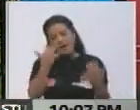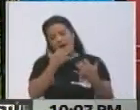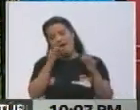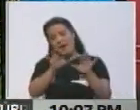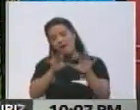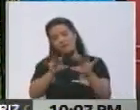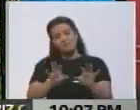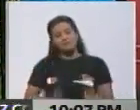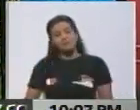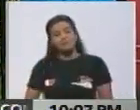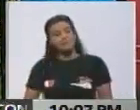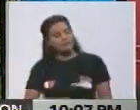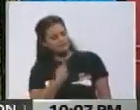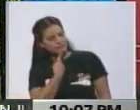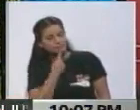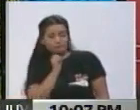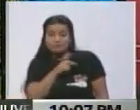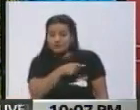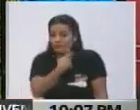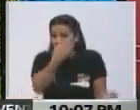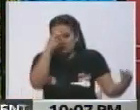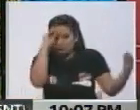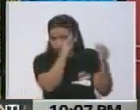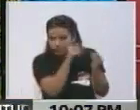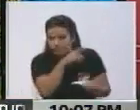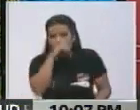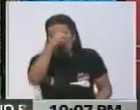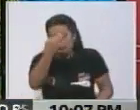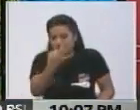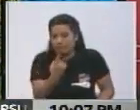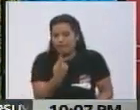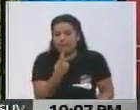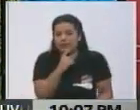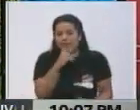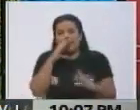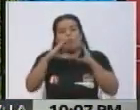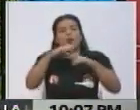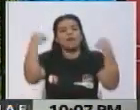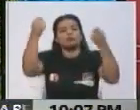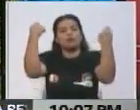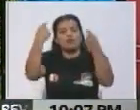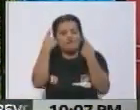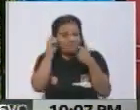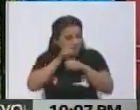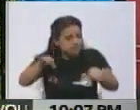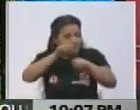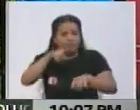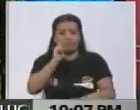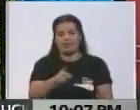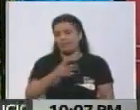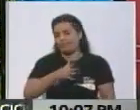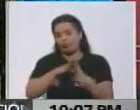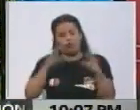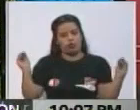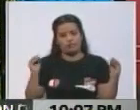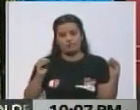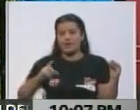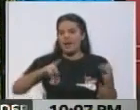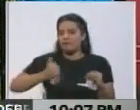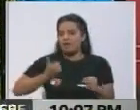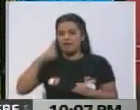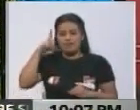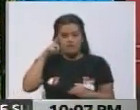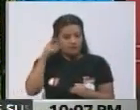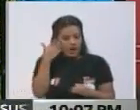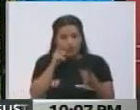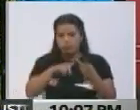Pero en verdad es una gran fuerza. Y en comunicación no se puede subestimar absolutamente nada. La derecha venezolana, cada vez